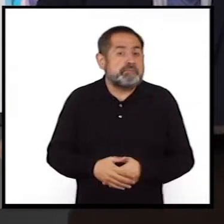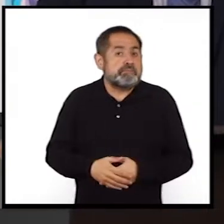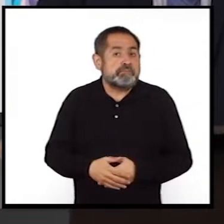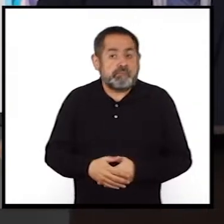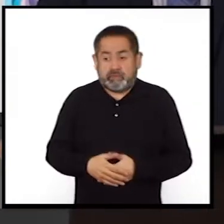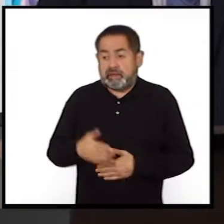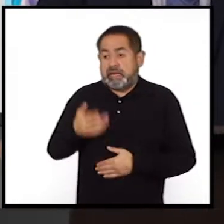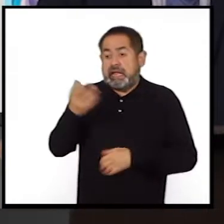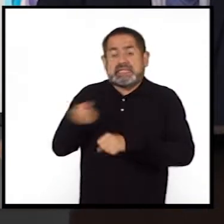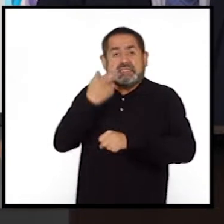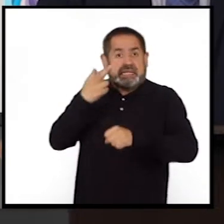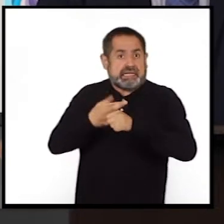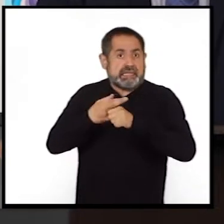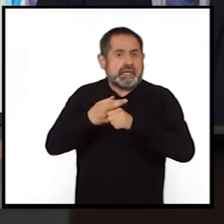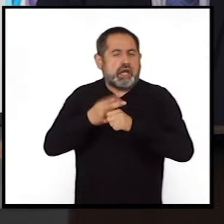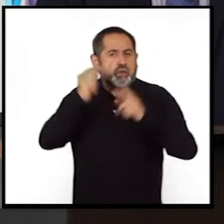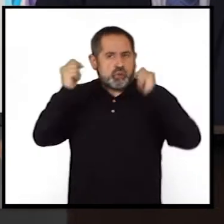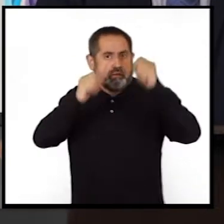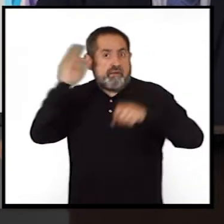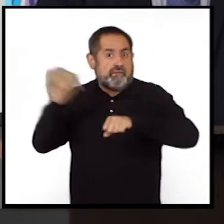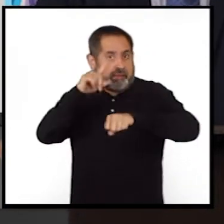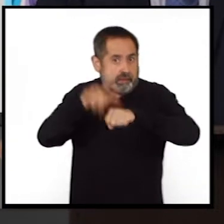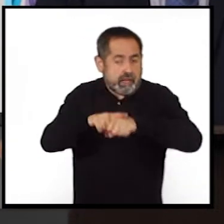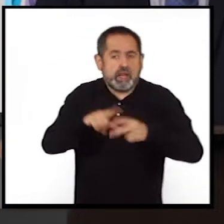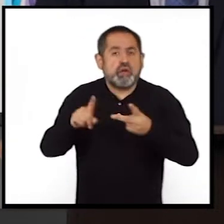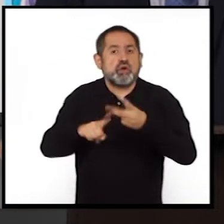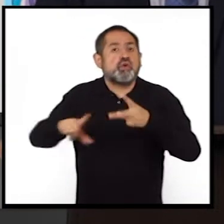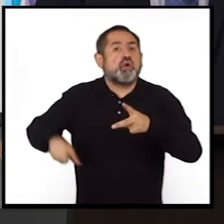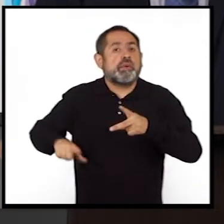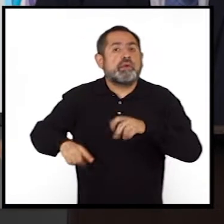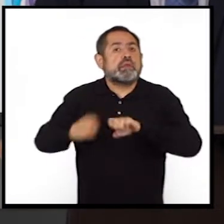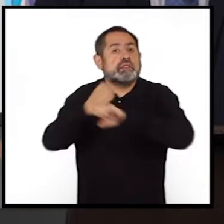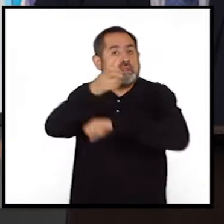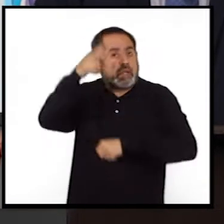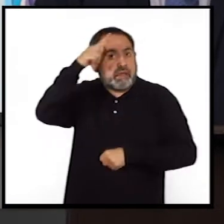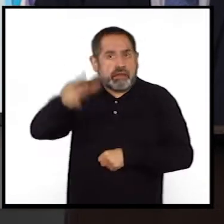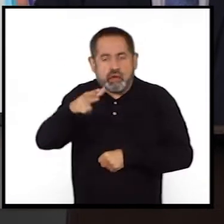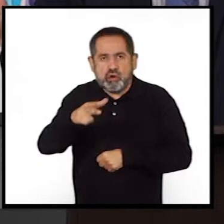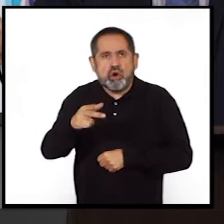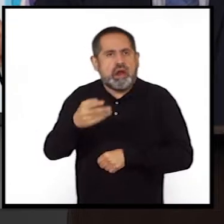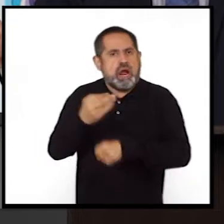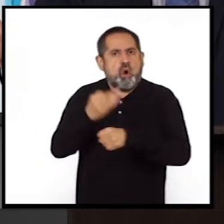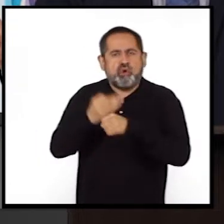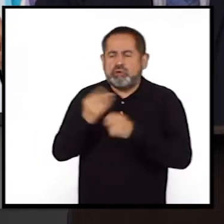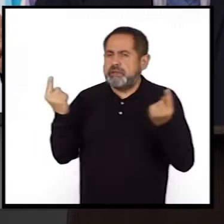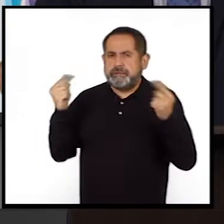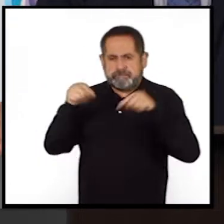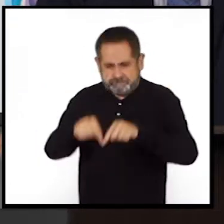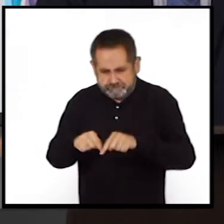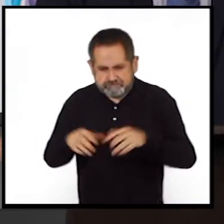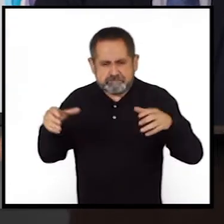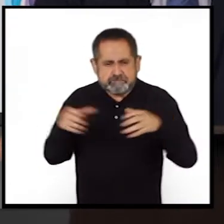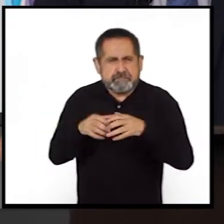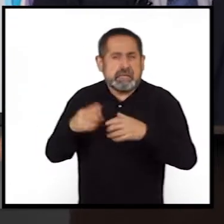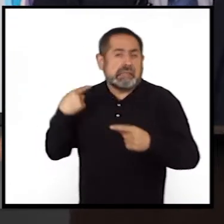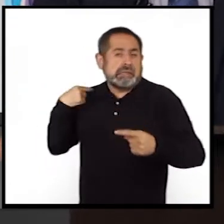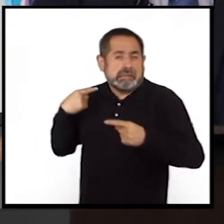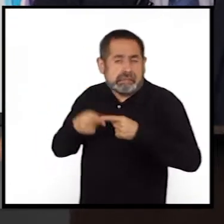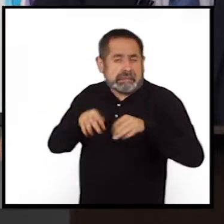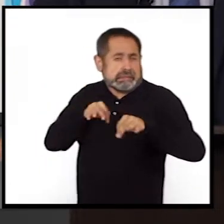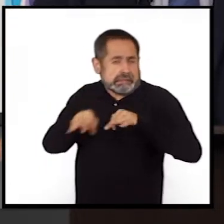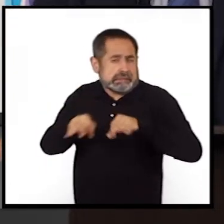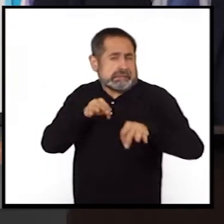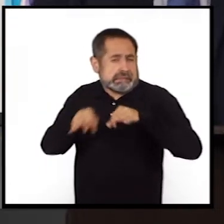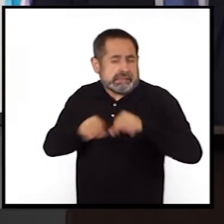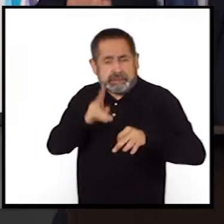el equipo de la Secretaría de Turismo Federal y el Gobierno del Estado de Hidalgo llegamos al punto medular de una jornada de arduo